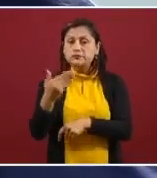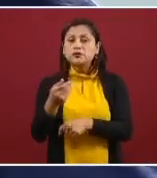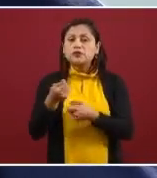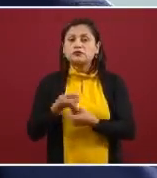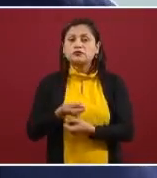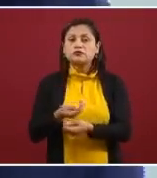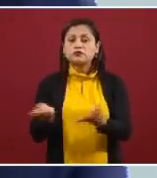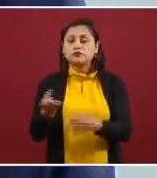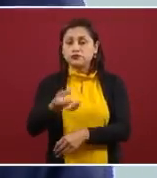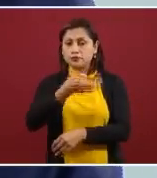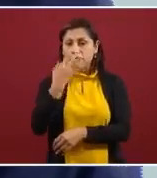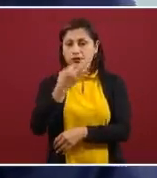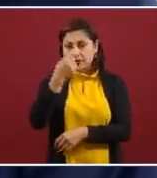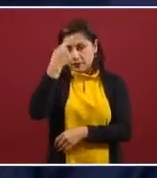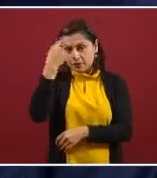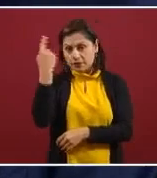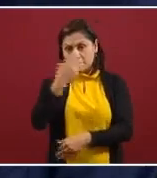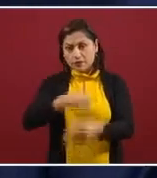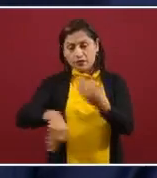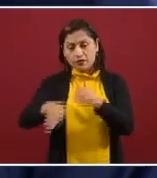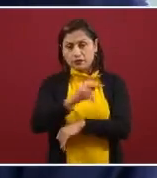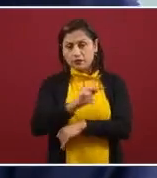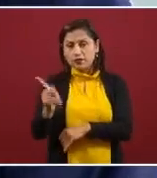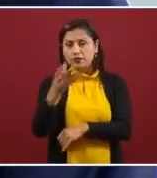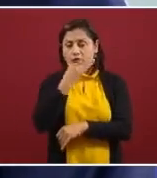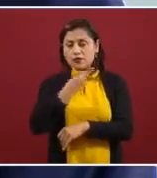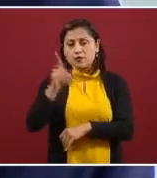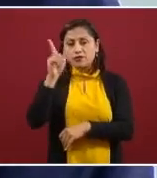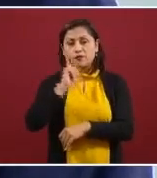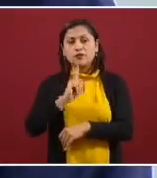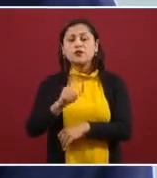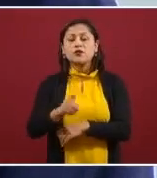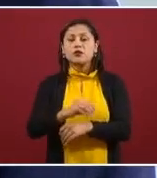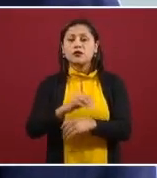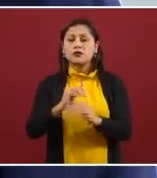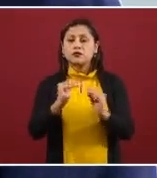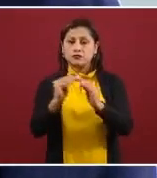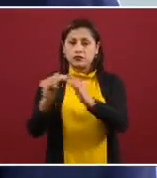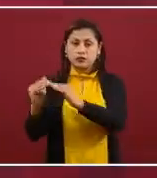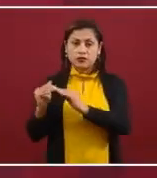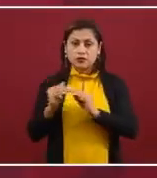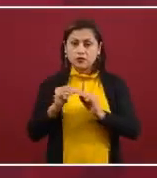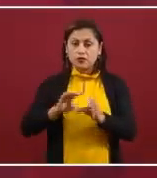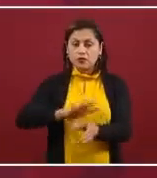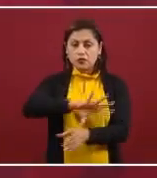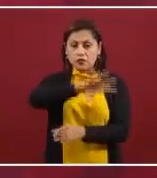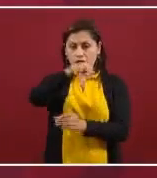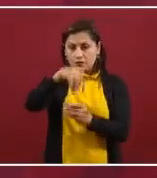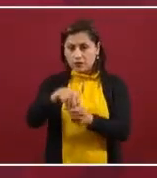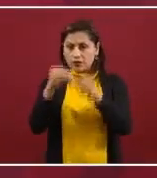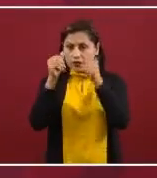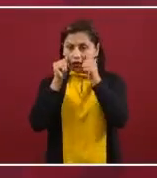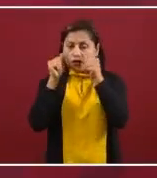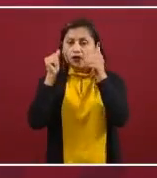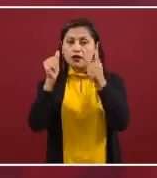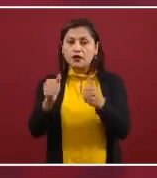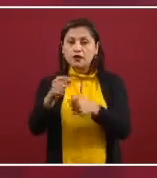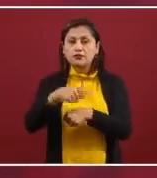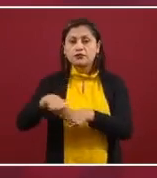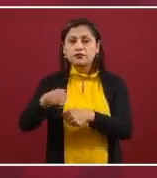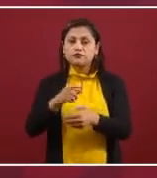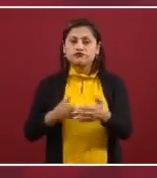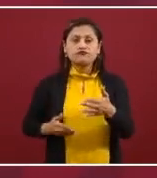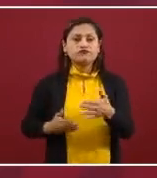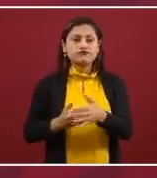todos, igualdad, integralidad y continuidad en la atención sin restricción